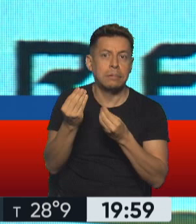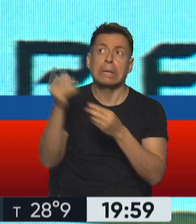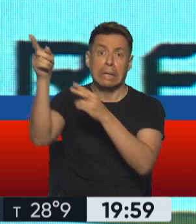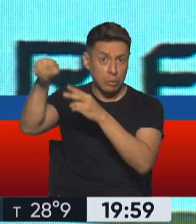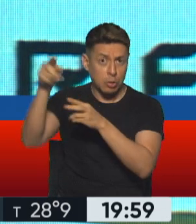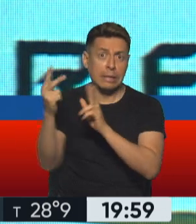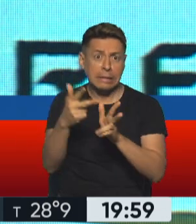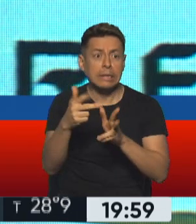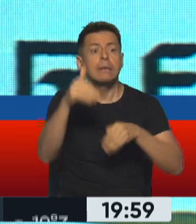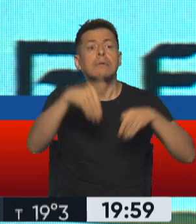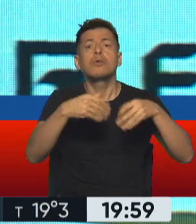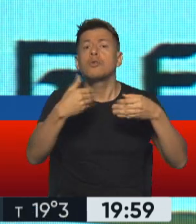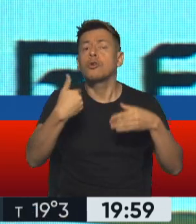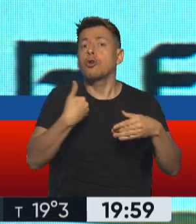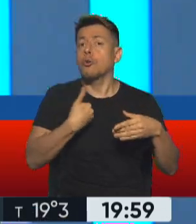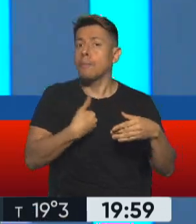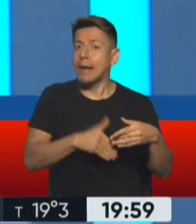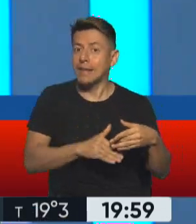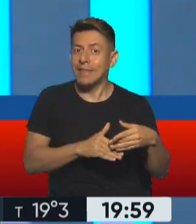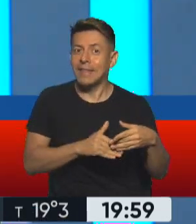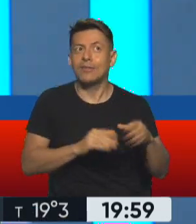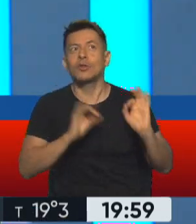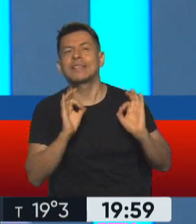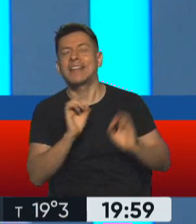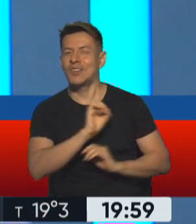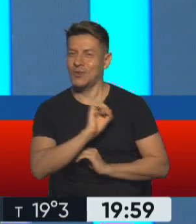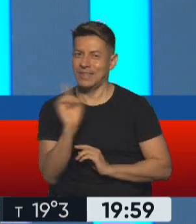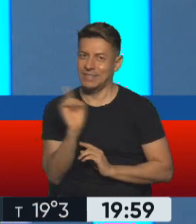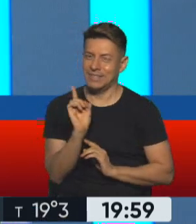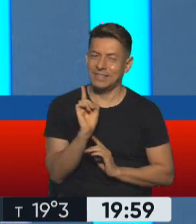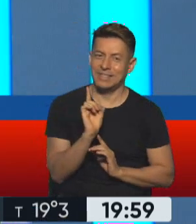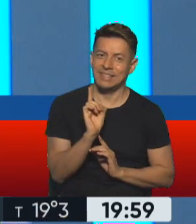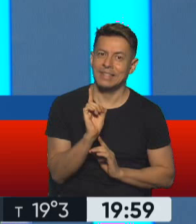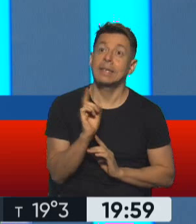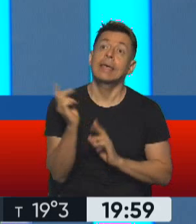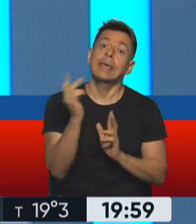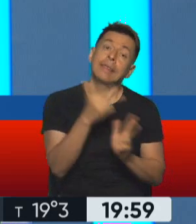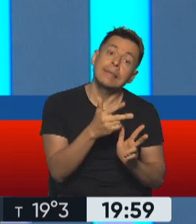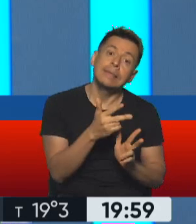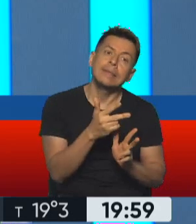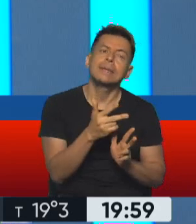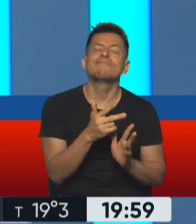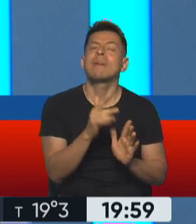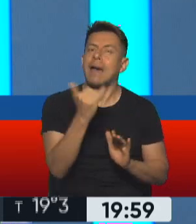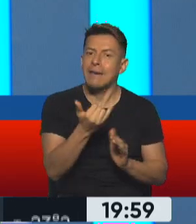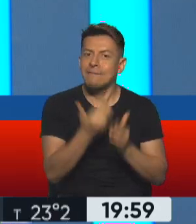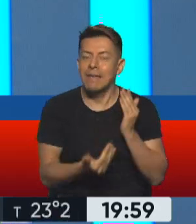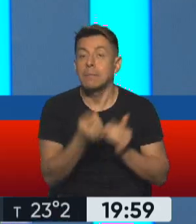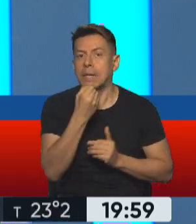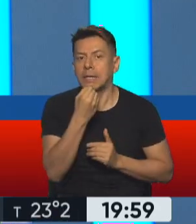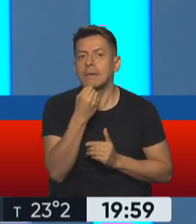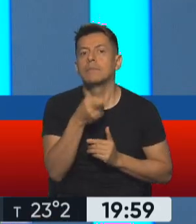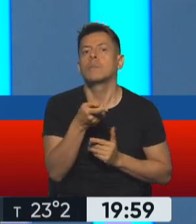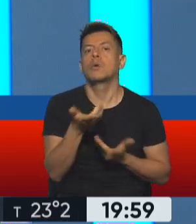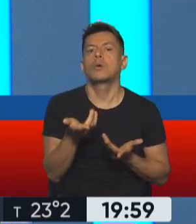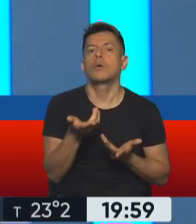total normalidad y con... No, y con total normalidad, ahí no. Ahí vamos con a total las excepciones. Normalidad, no. Hablan de irregularidades, hablan, por ejemplo, del mal manejo